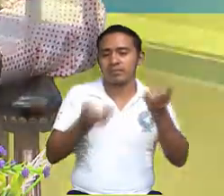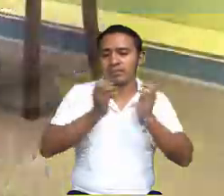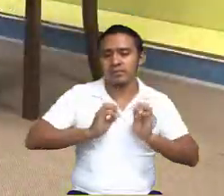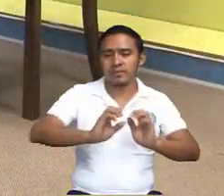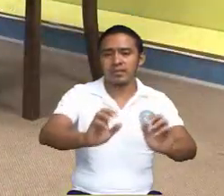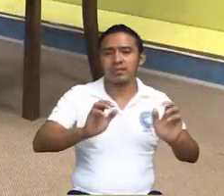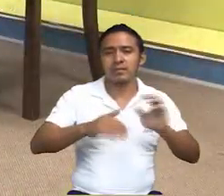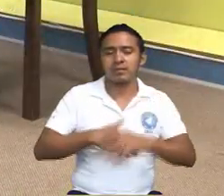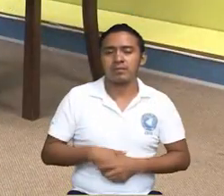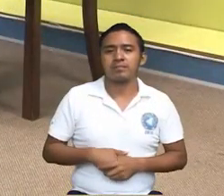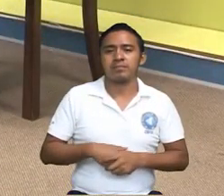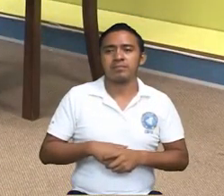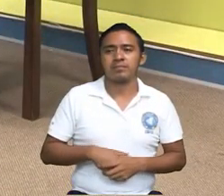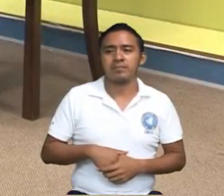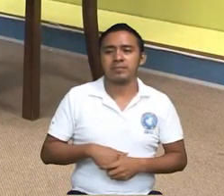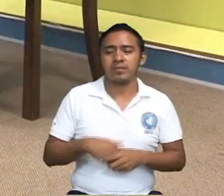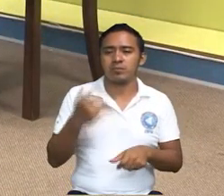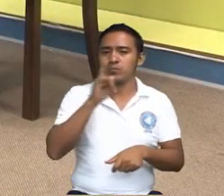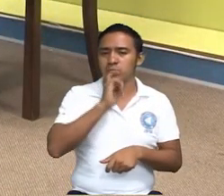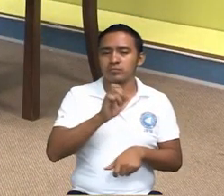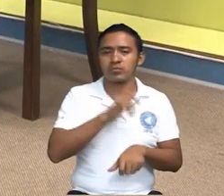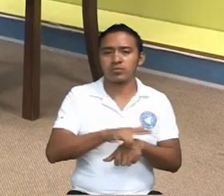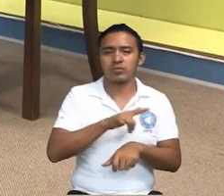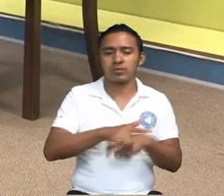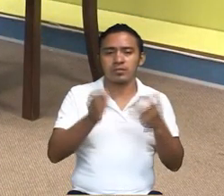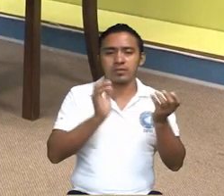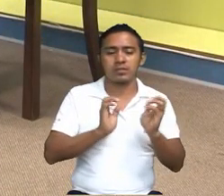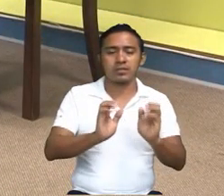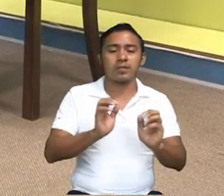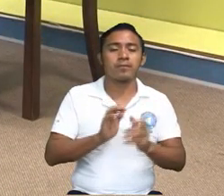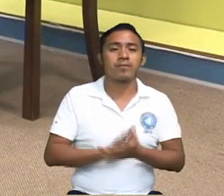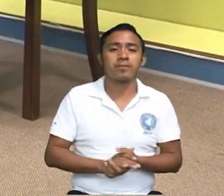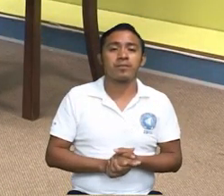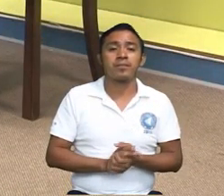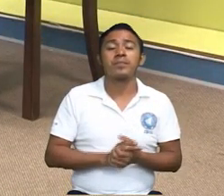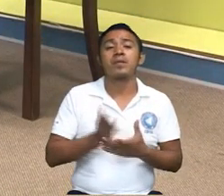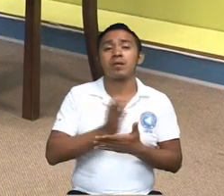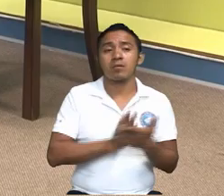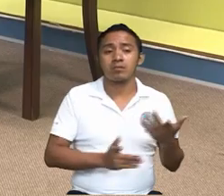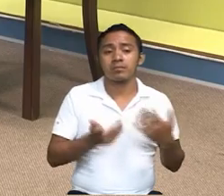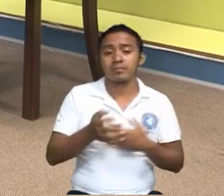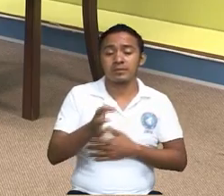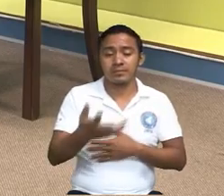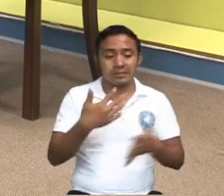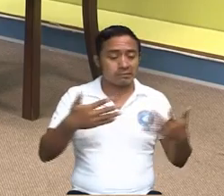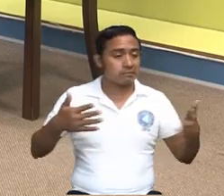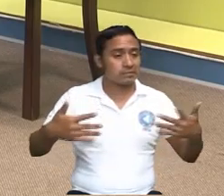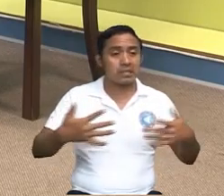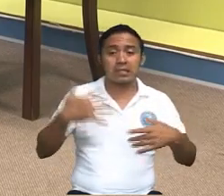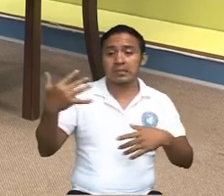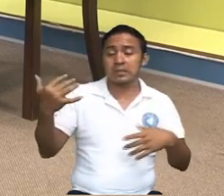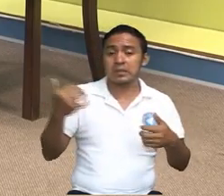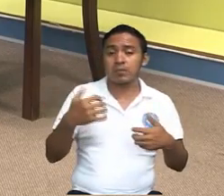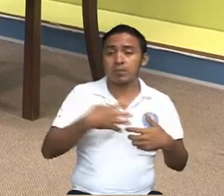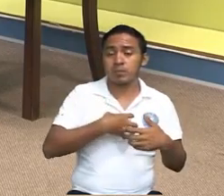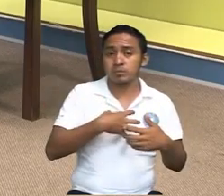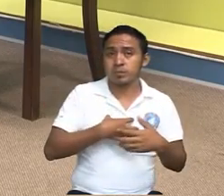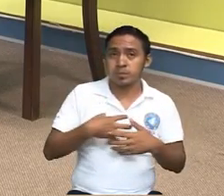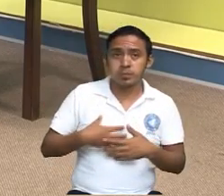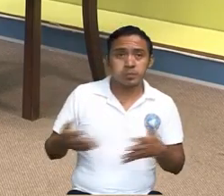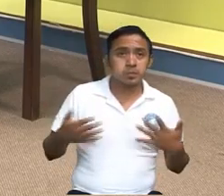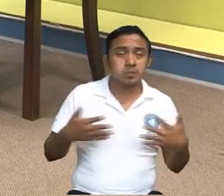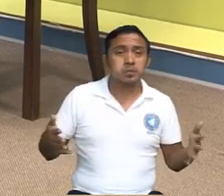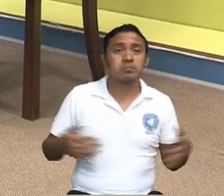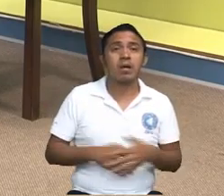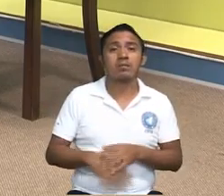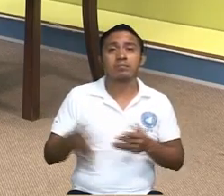un perro que busca las calles. Y lo otro es que hay perritos que no tienen dueño. Esos sí tienen mayor riesgo. No los llevan